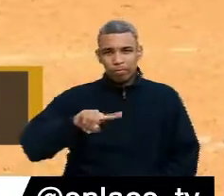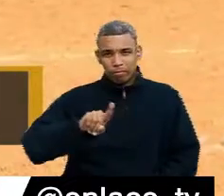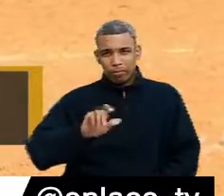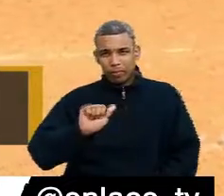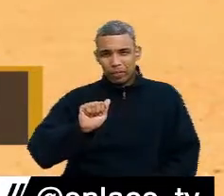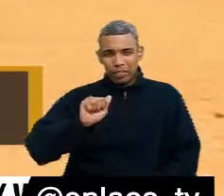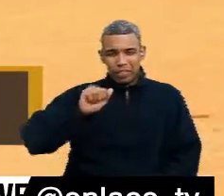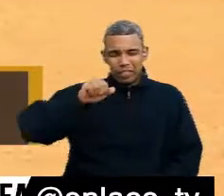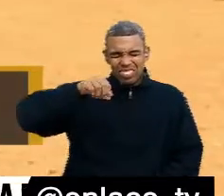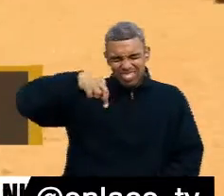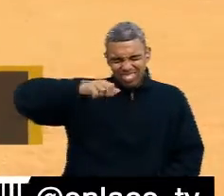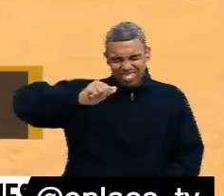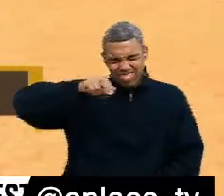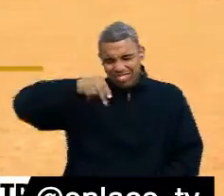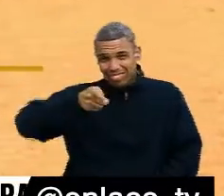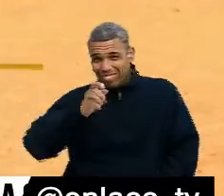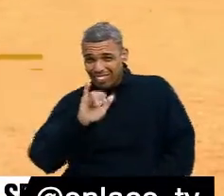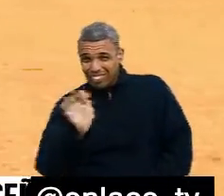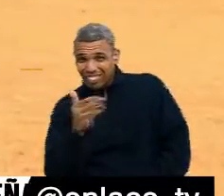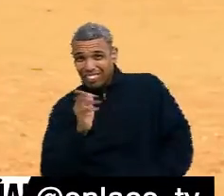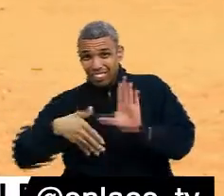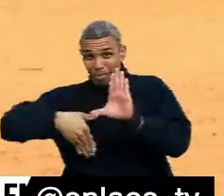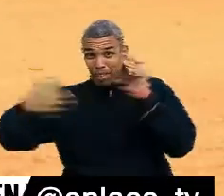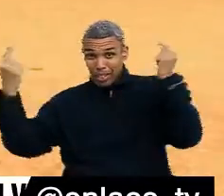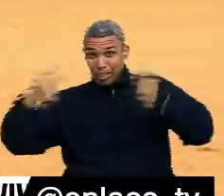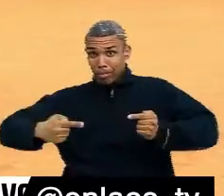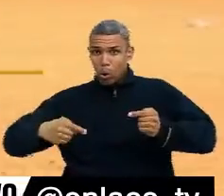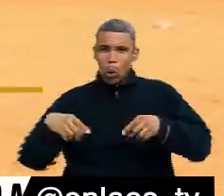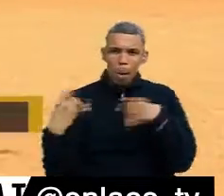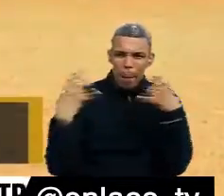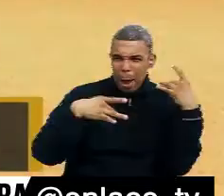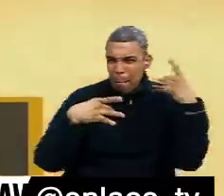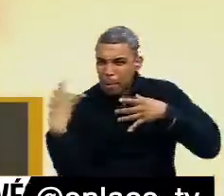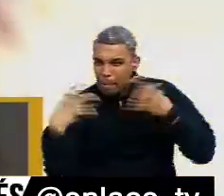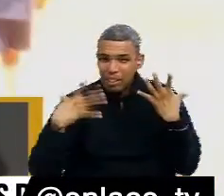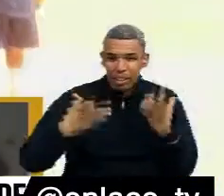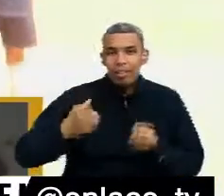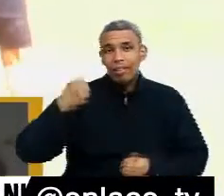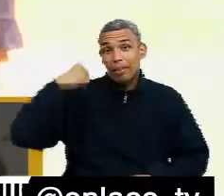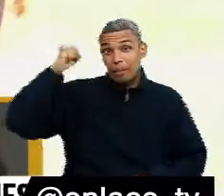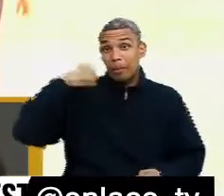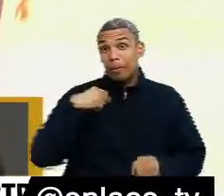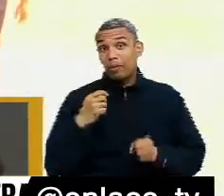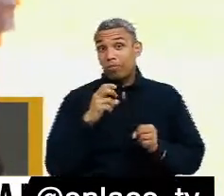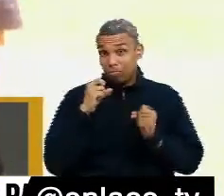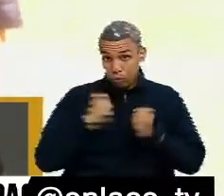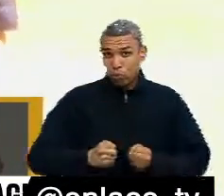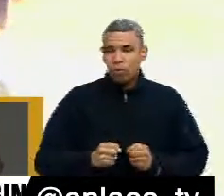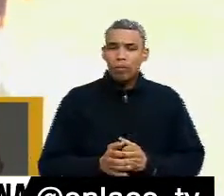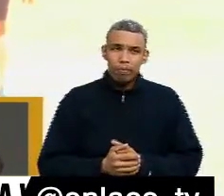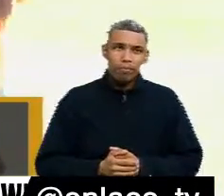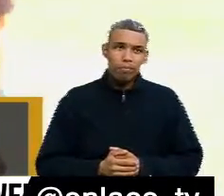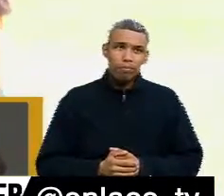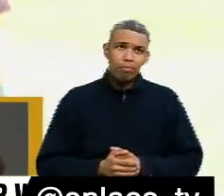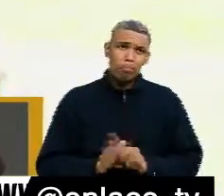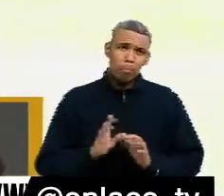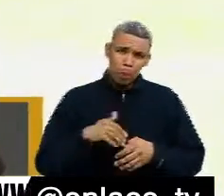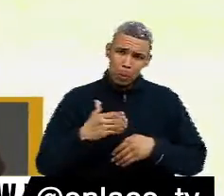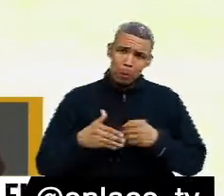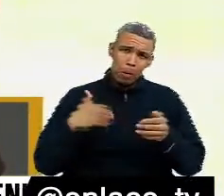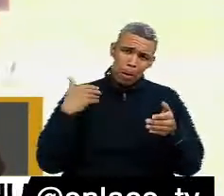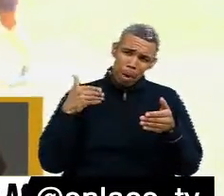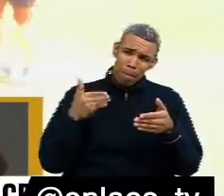partido denominado un clásico, pues estas escuadras quieren ser líderes del torneo. Este torneo avanza rápidamente ya que tenemos